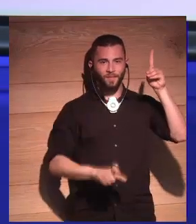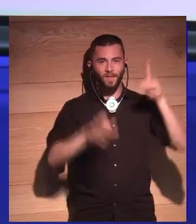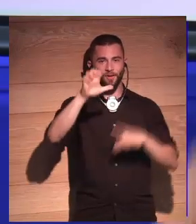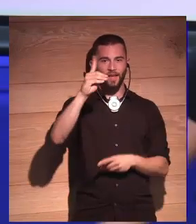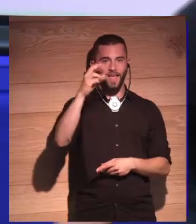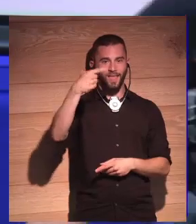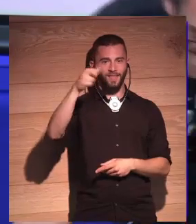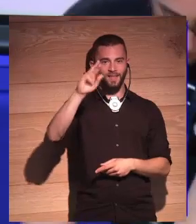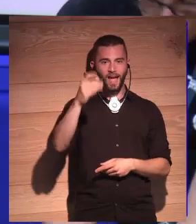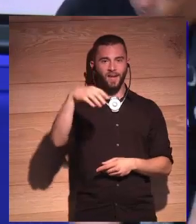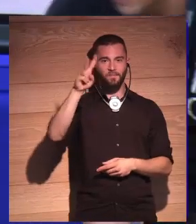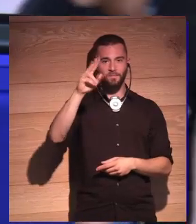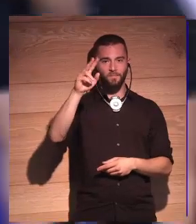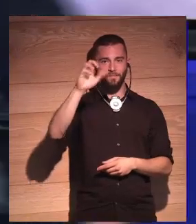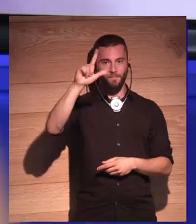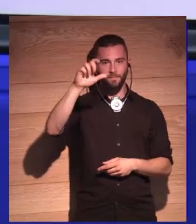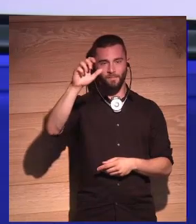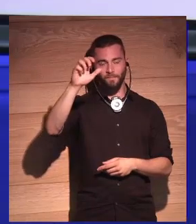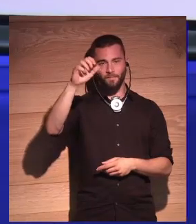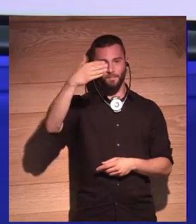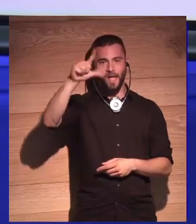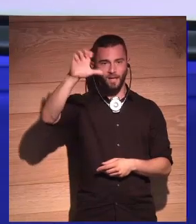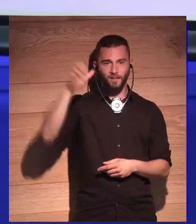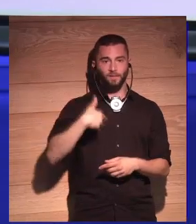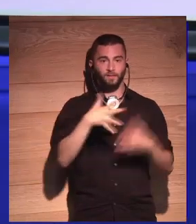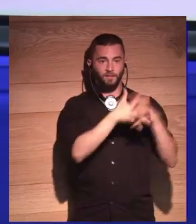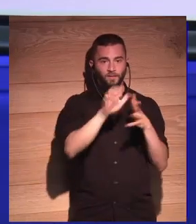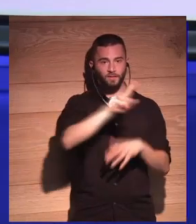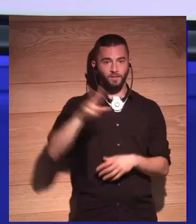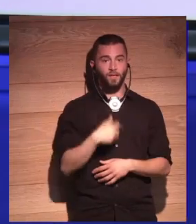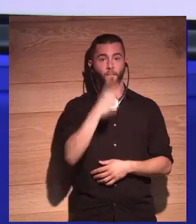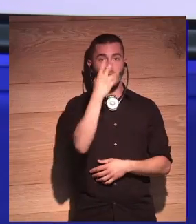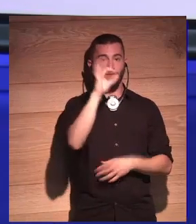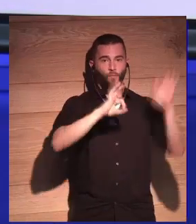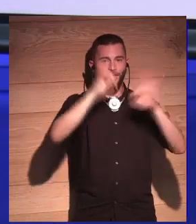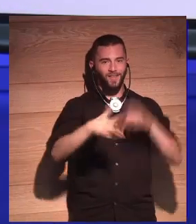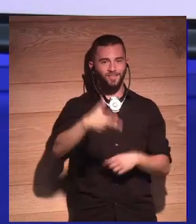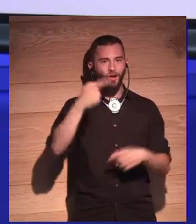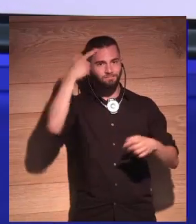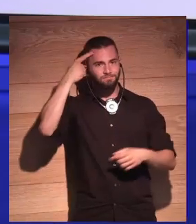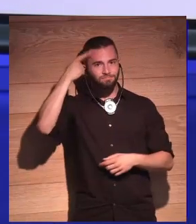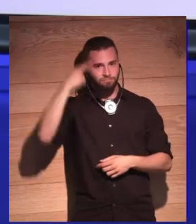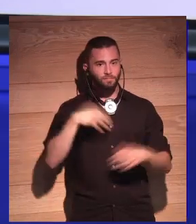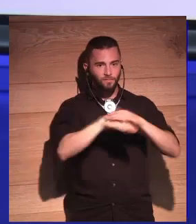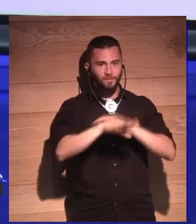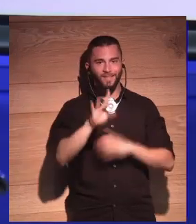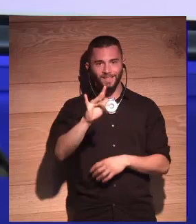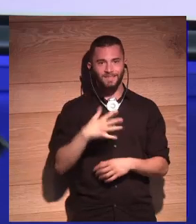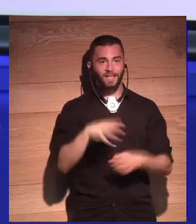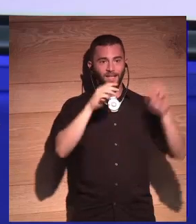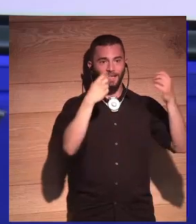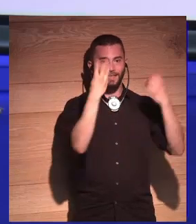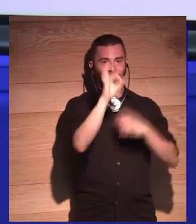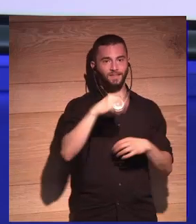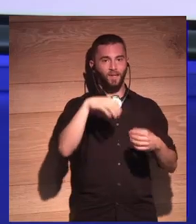Dale, estadounidense, que una persona solo retiene el 20% de lo que escucha, el 30% de lo que lee y el 90% de